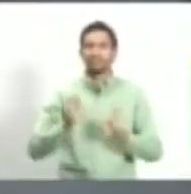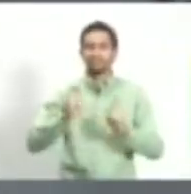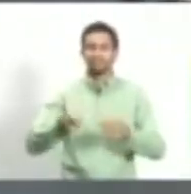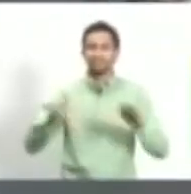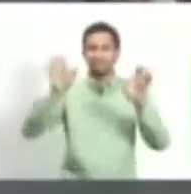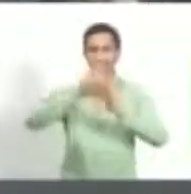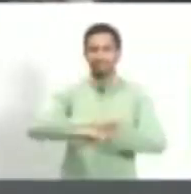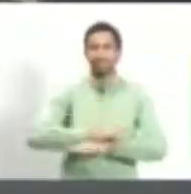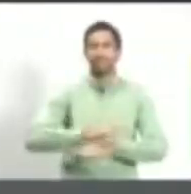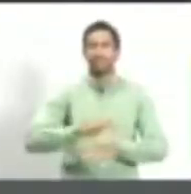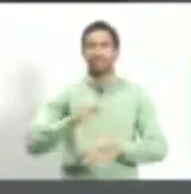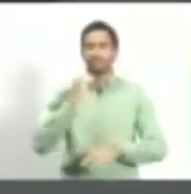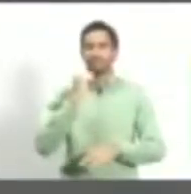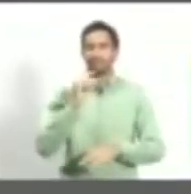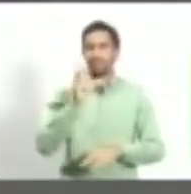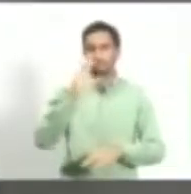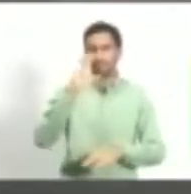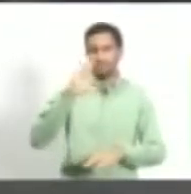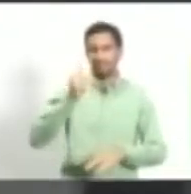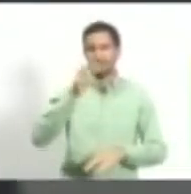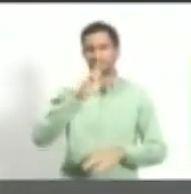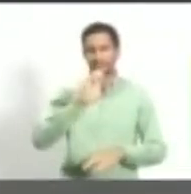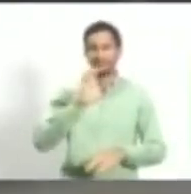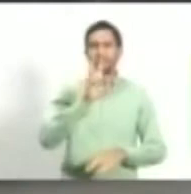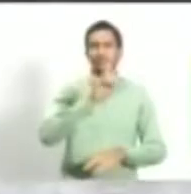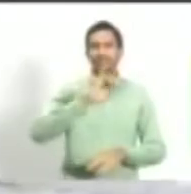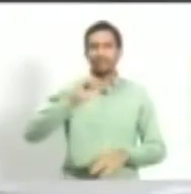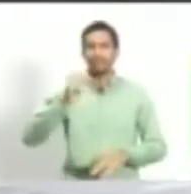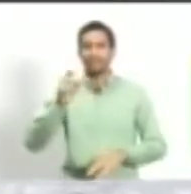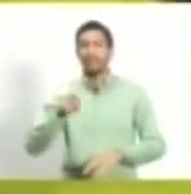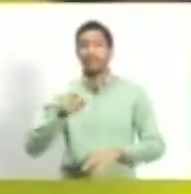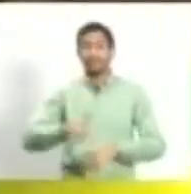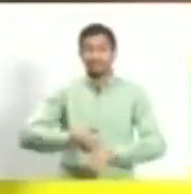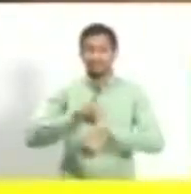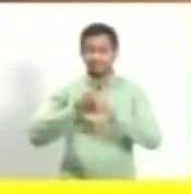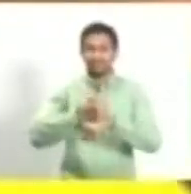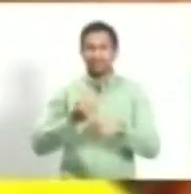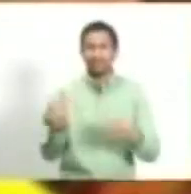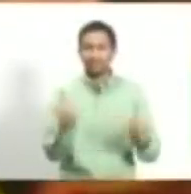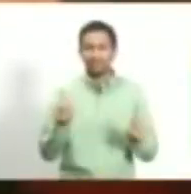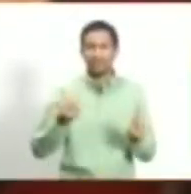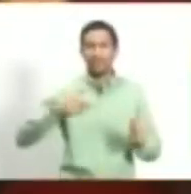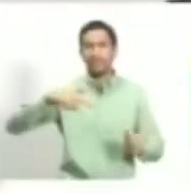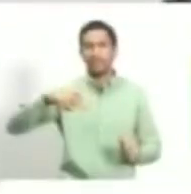las autoridades como uno de los jefes de la banda criminal de los Pachenga, y también con alias